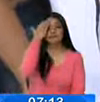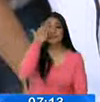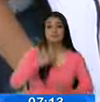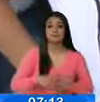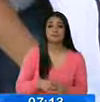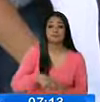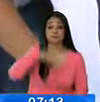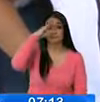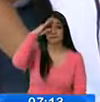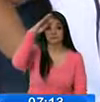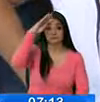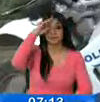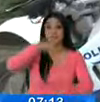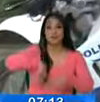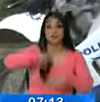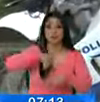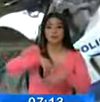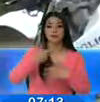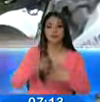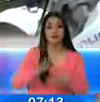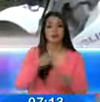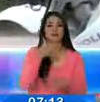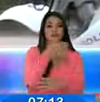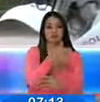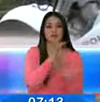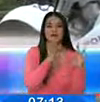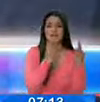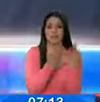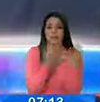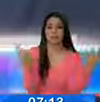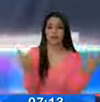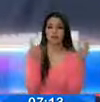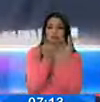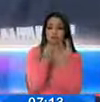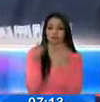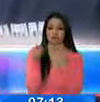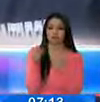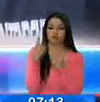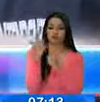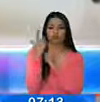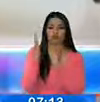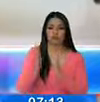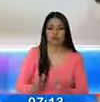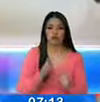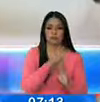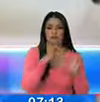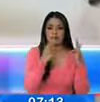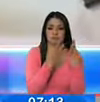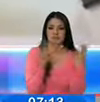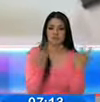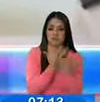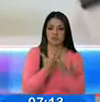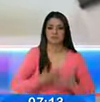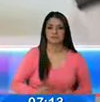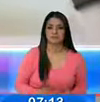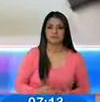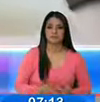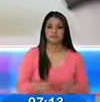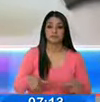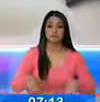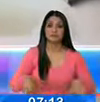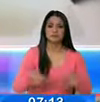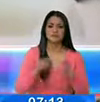policía nacional ha realizado un acercamiento con la familia del cabo segundo wilson ilaquiche en ese sitio hemos